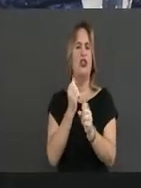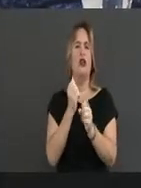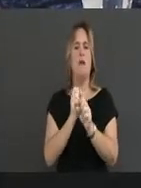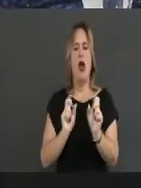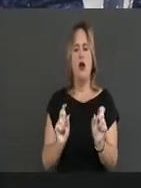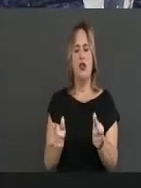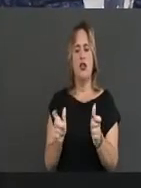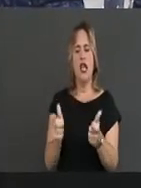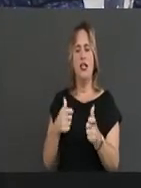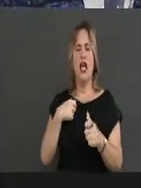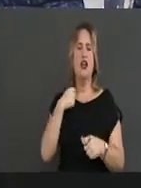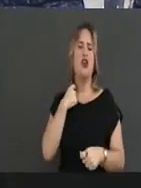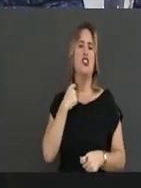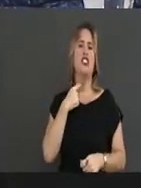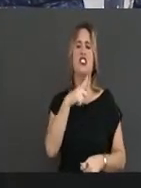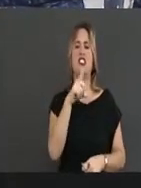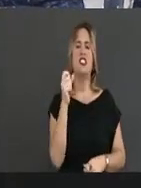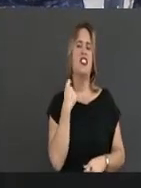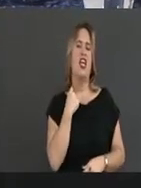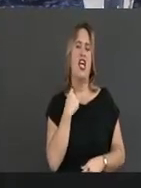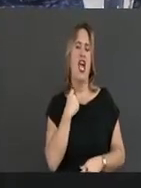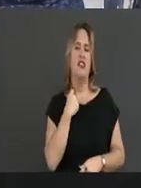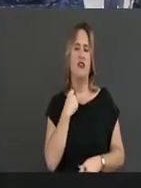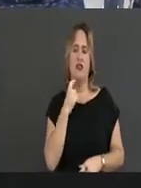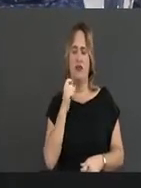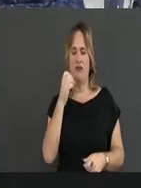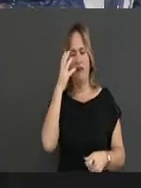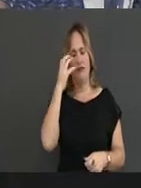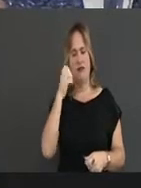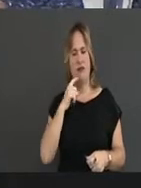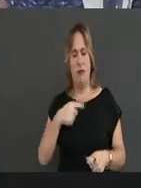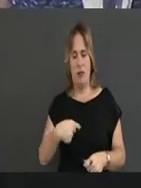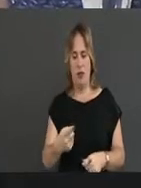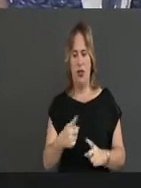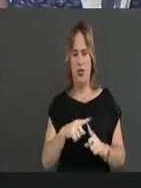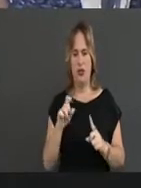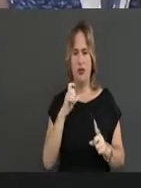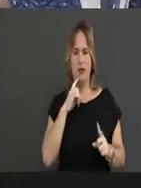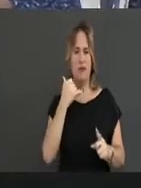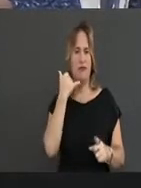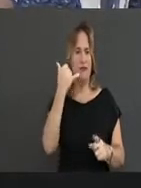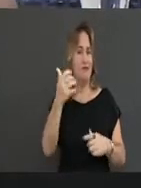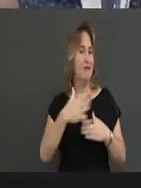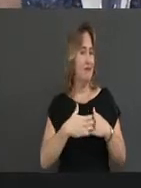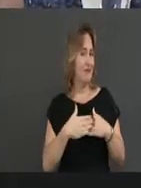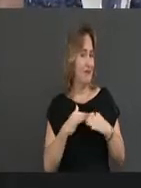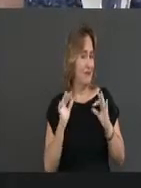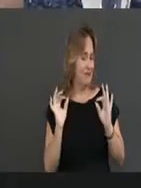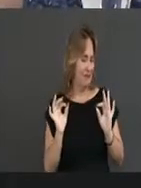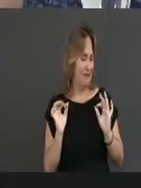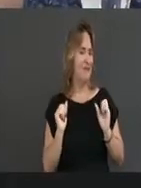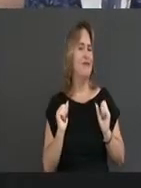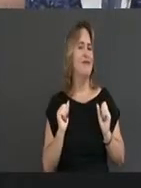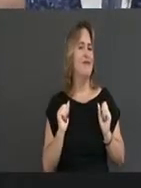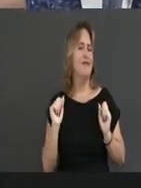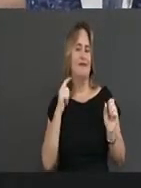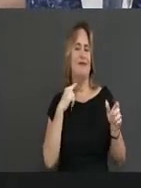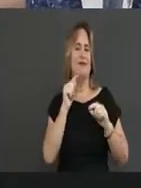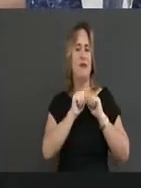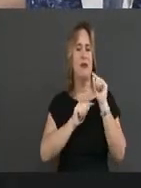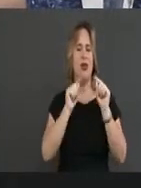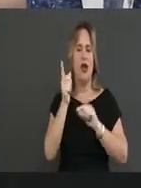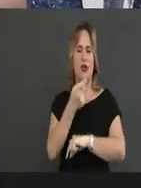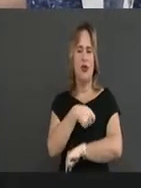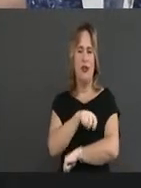radialistas en el centenario de la radio cubana. Gobernadora, el próximo tema es Texas, según las tendencias de las preguntas de